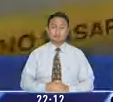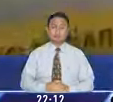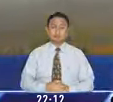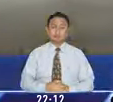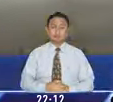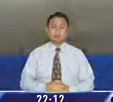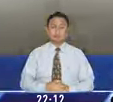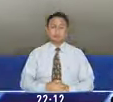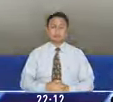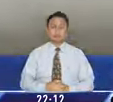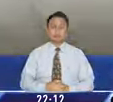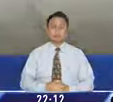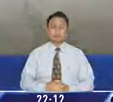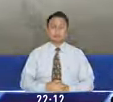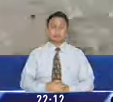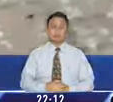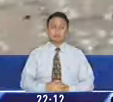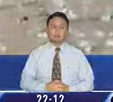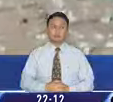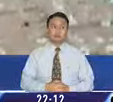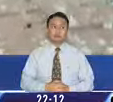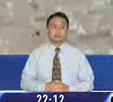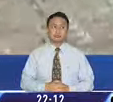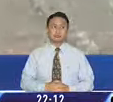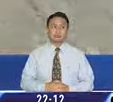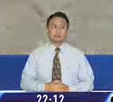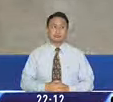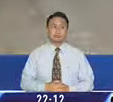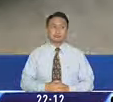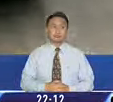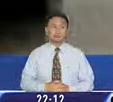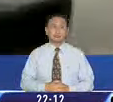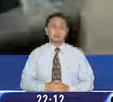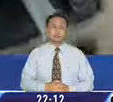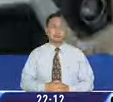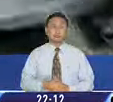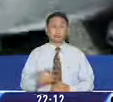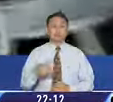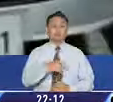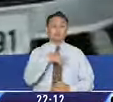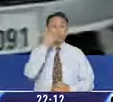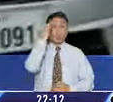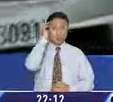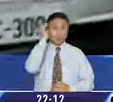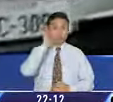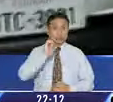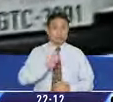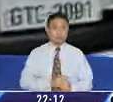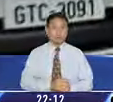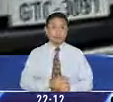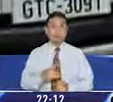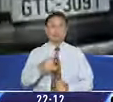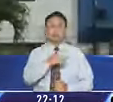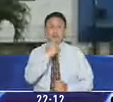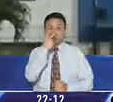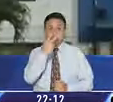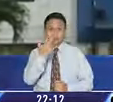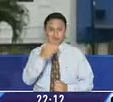Luego de tres días de relativa calma, ocurrió lo que todos temían, pero muchos veían